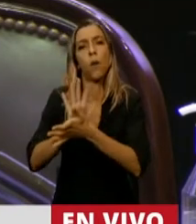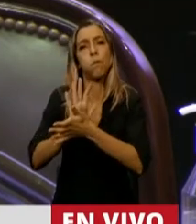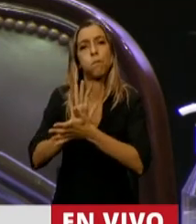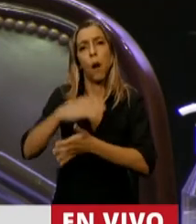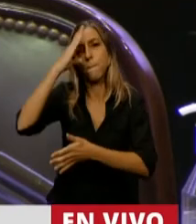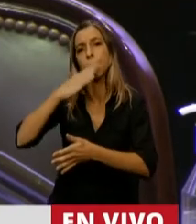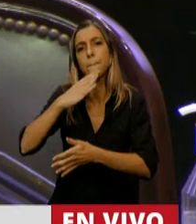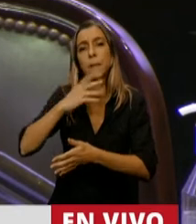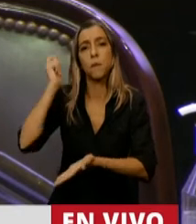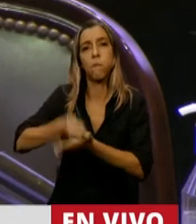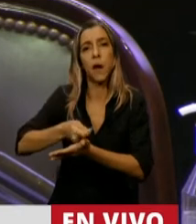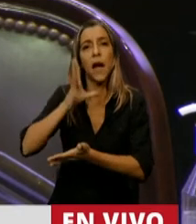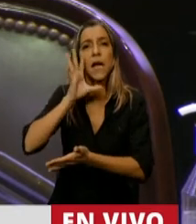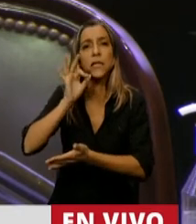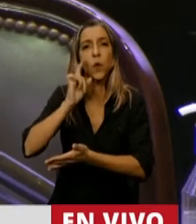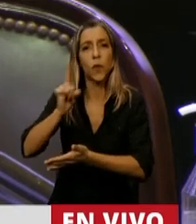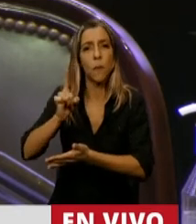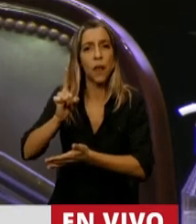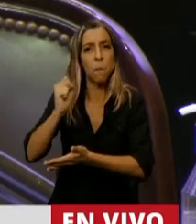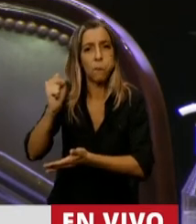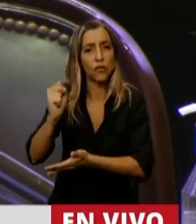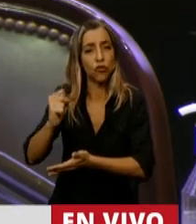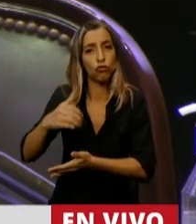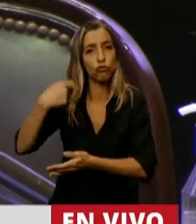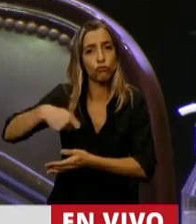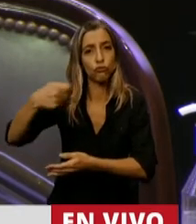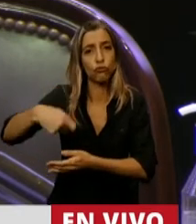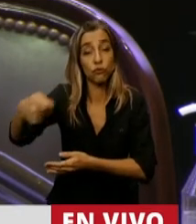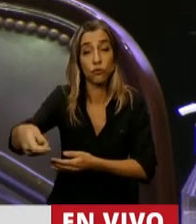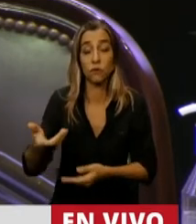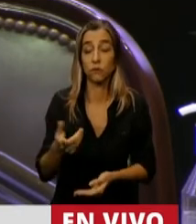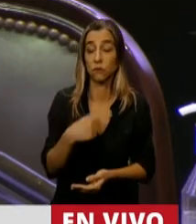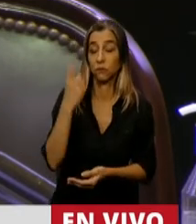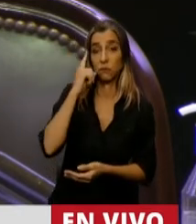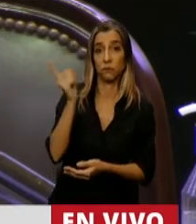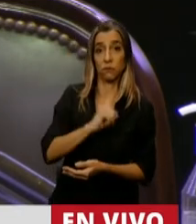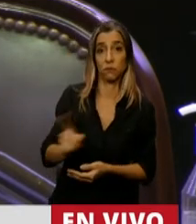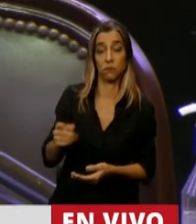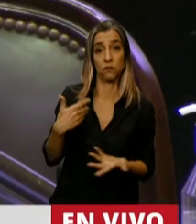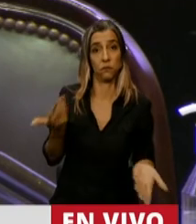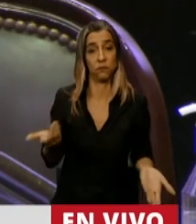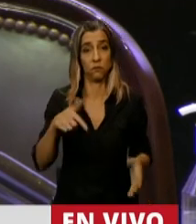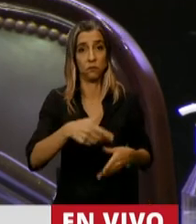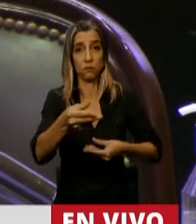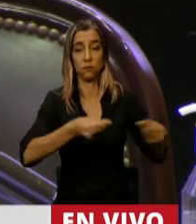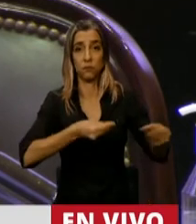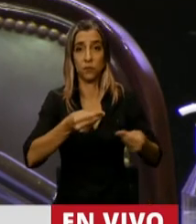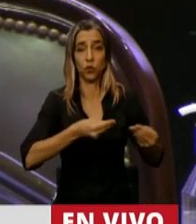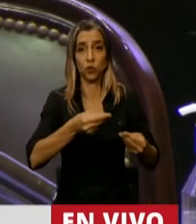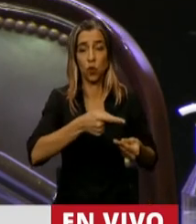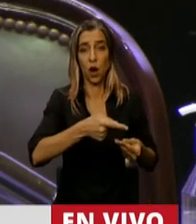mes. Increíble si uno se pone a pensar que se está reduciendo el presupuesto